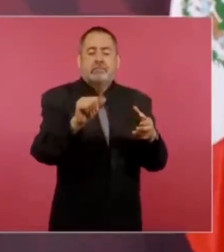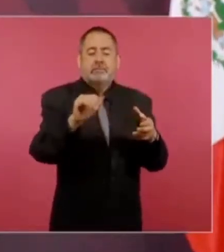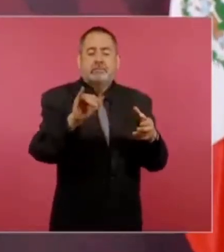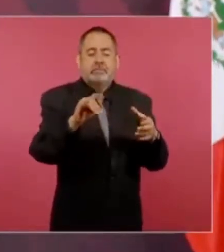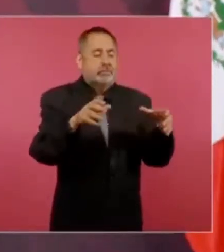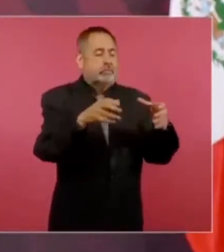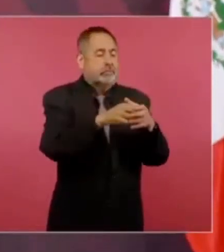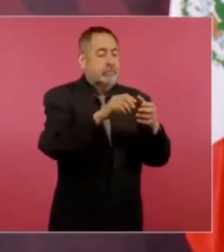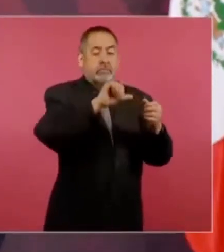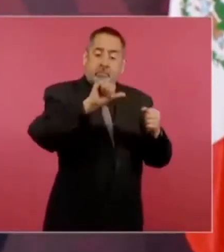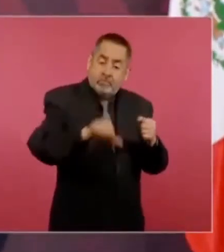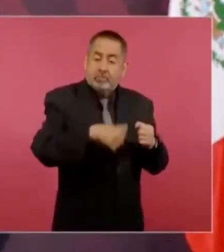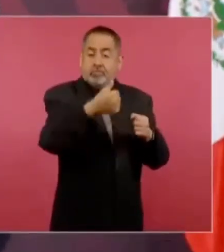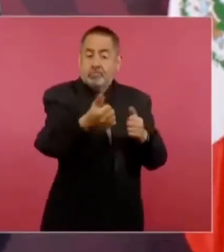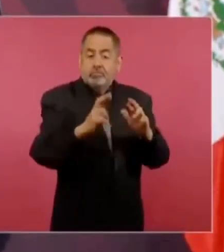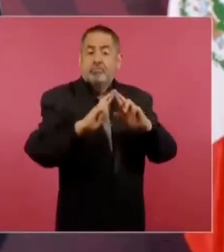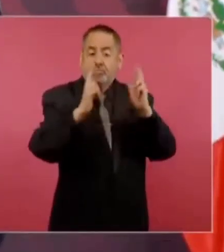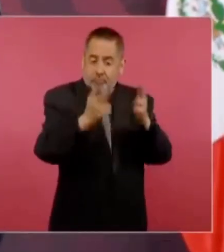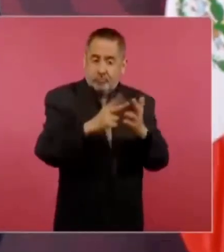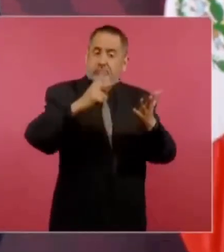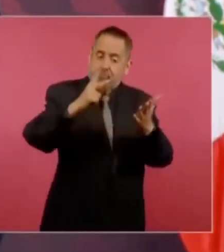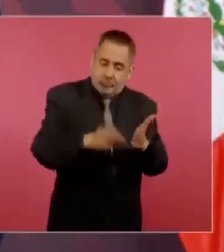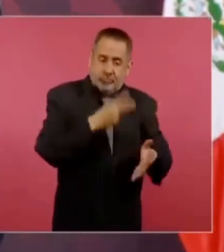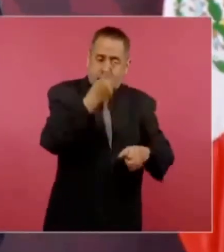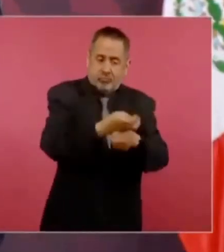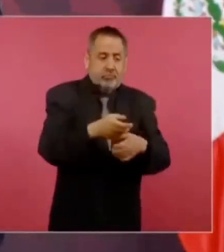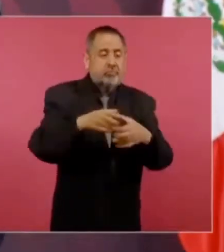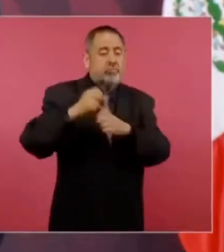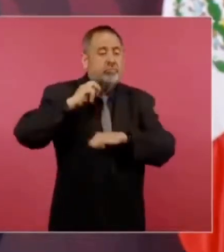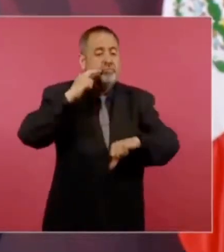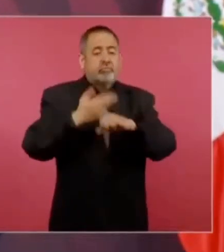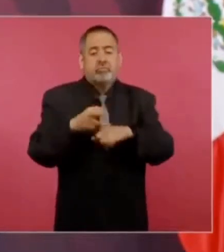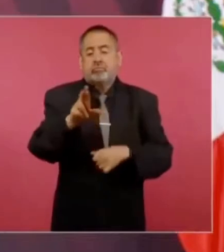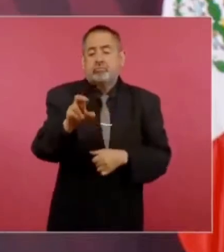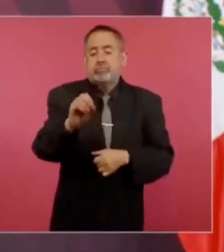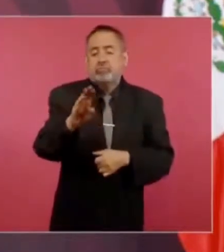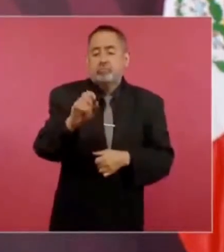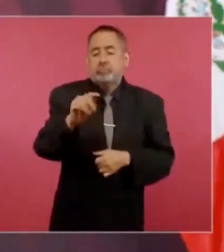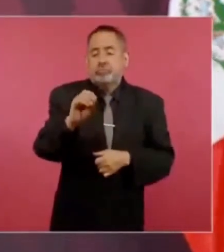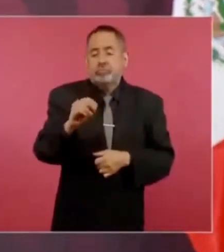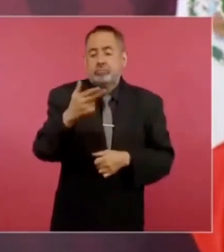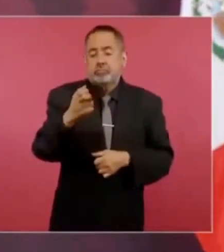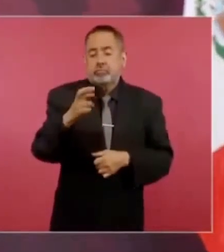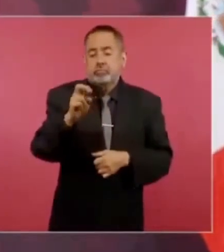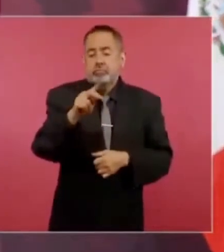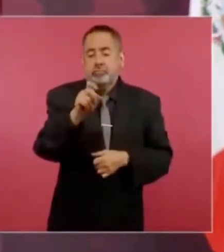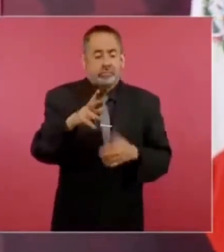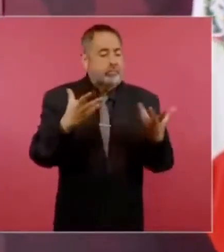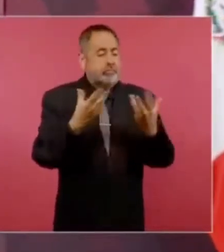hubo otra reunión organizada por Roberto Hernández. En general participaban en